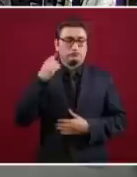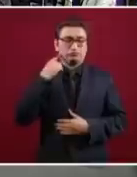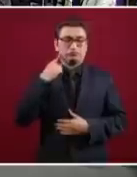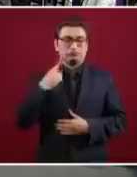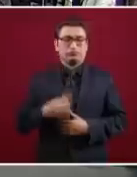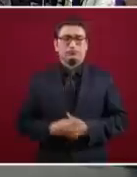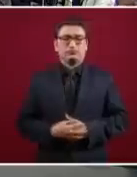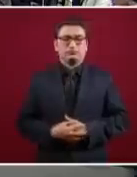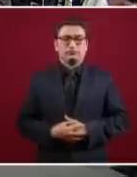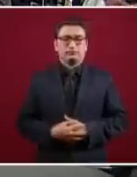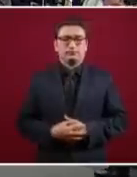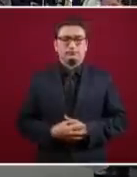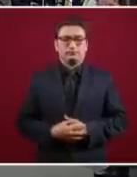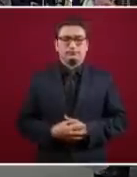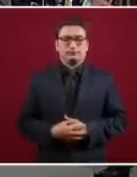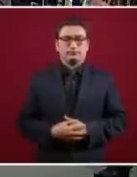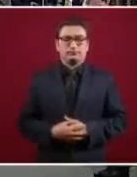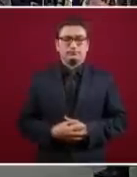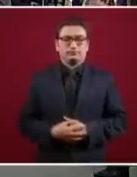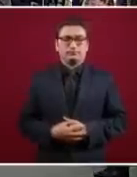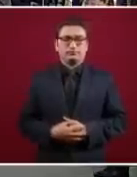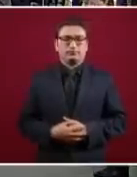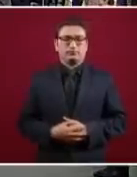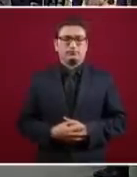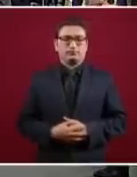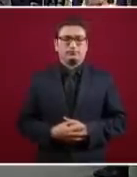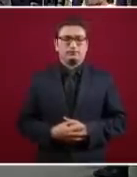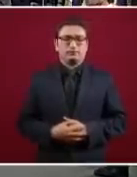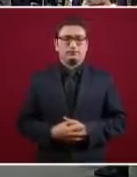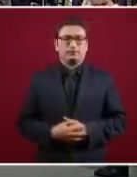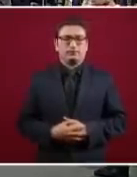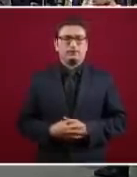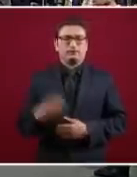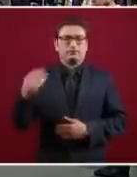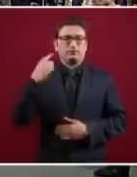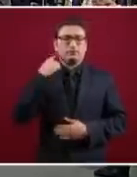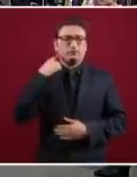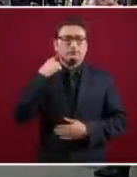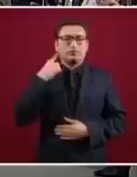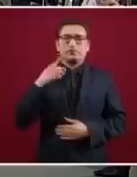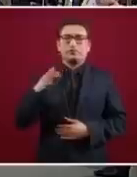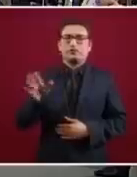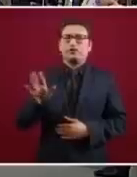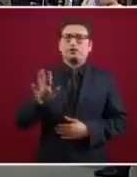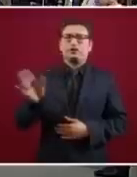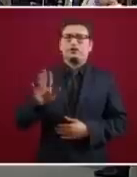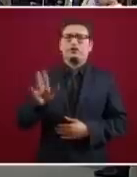se trata de desestabilizar a méxico o no